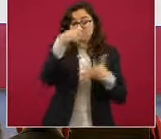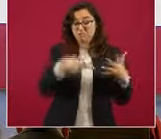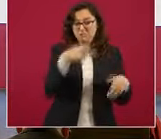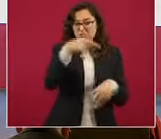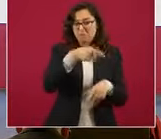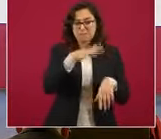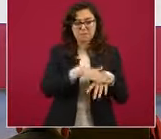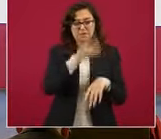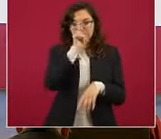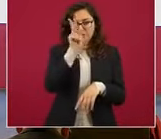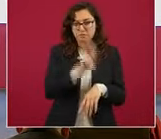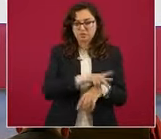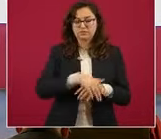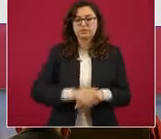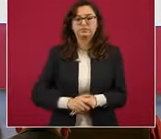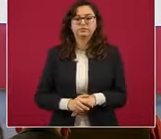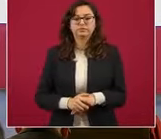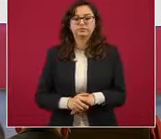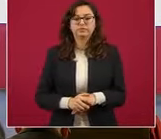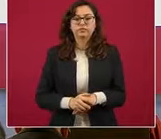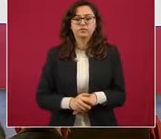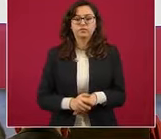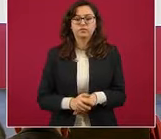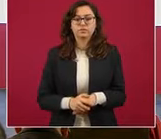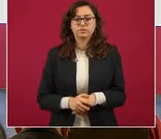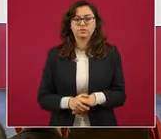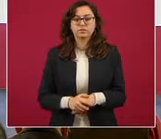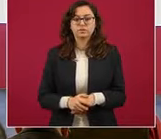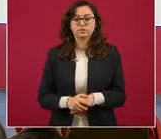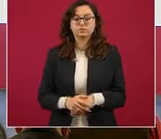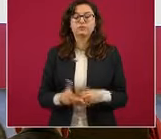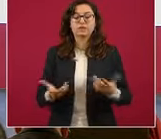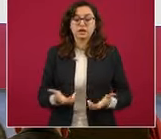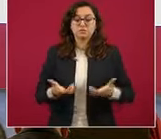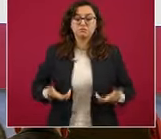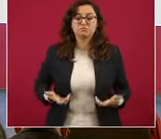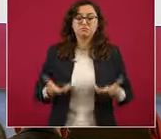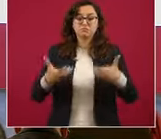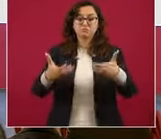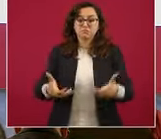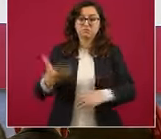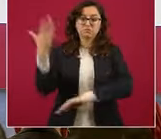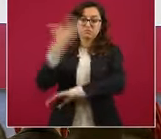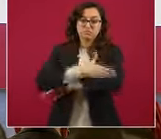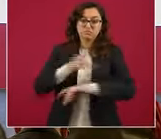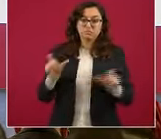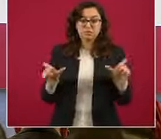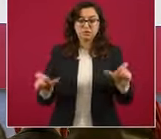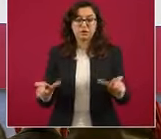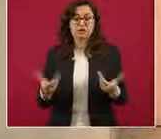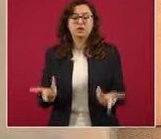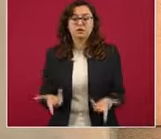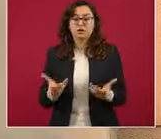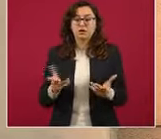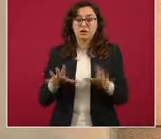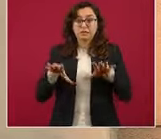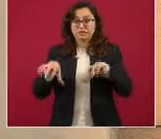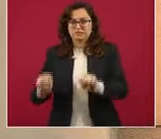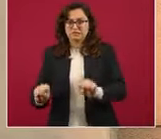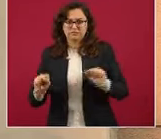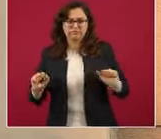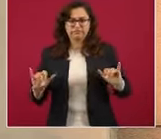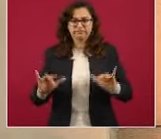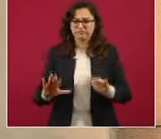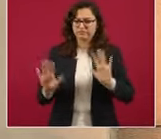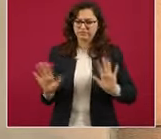Siguiente. En cuanto a la prevención de toma de casetas, hay un gran